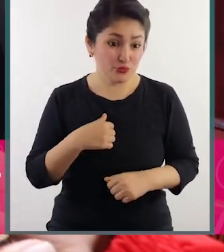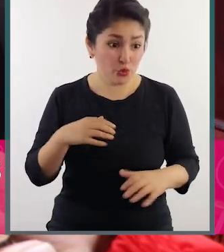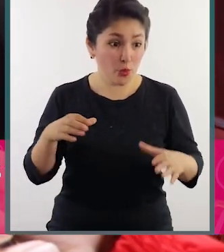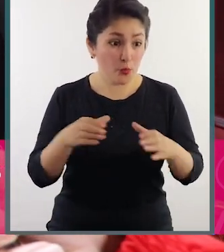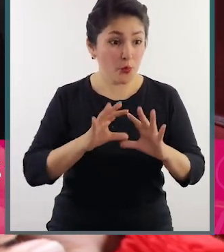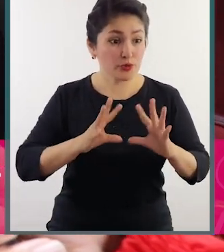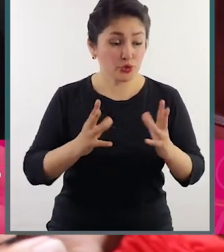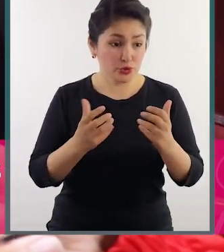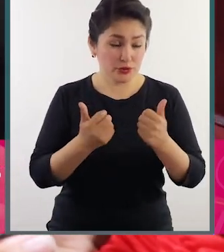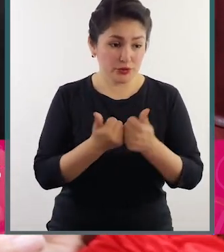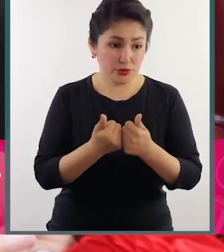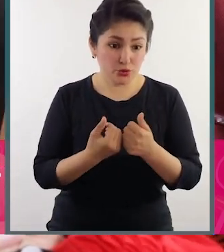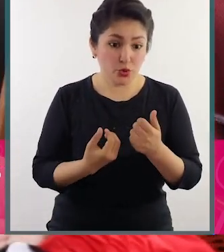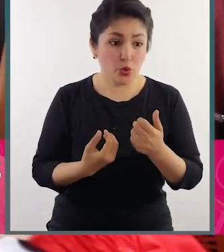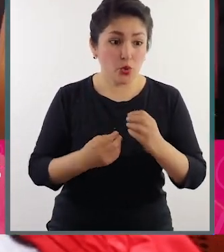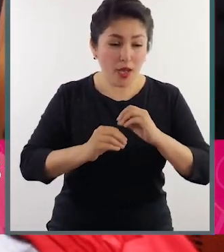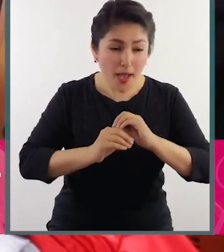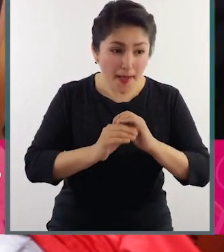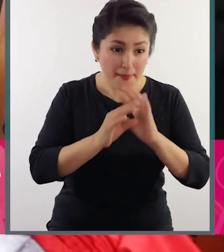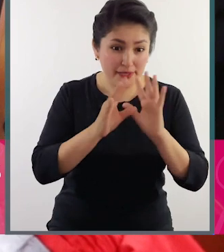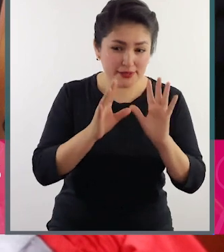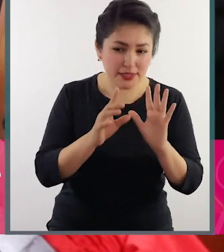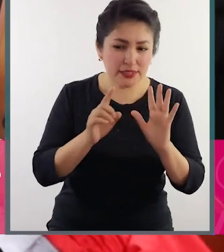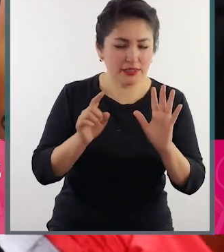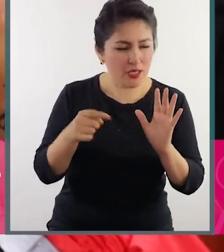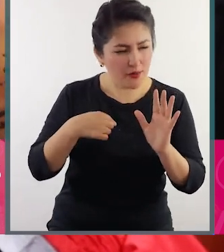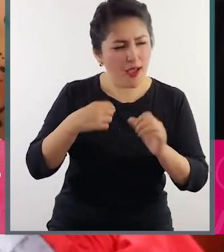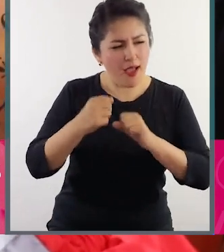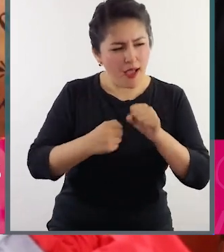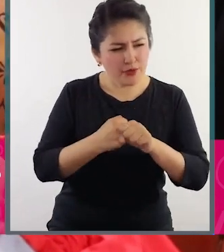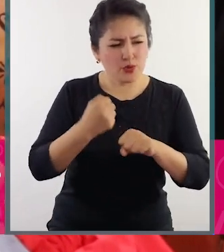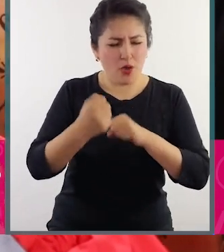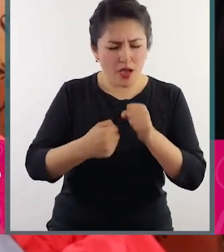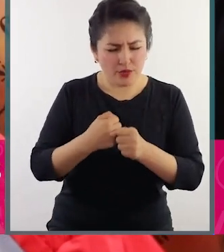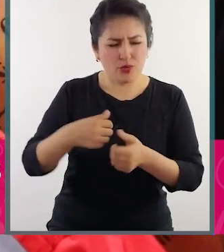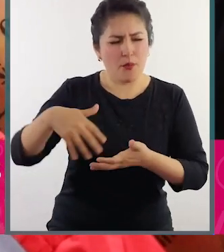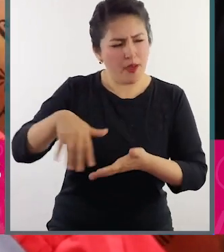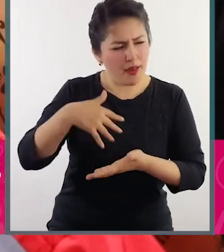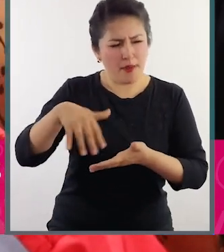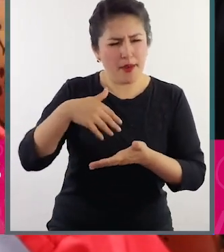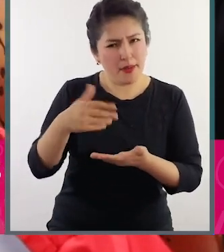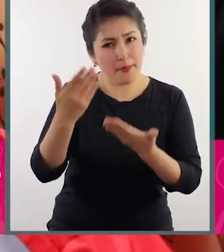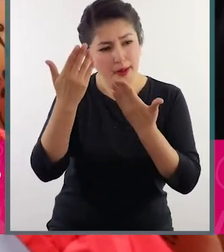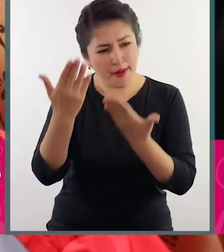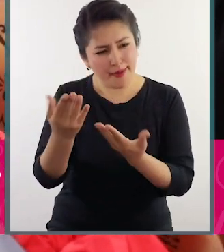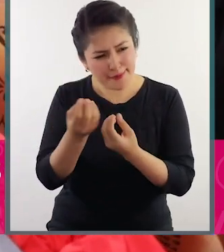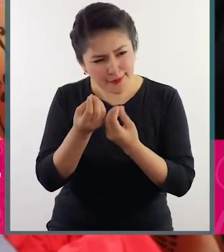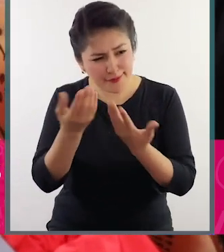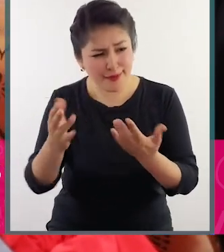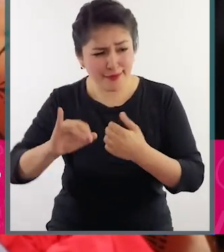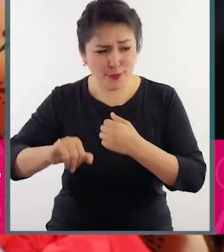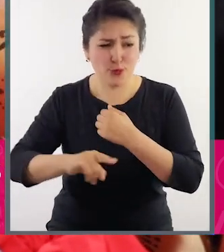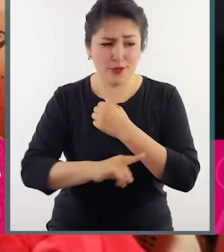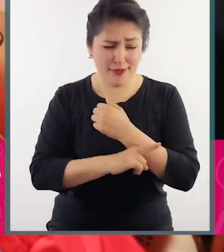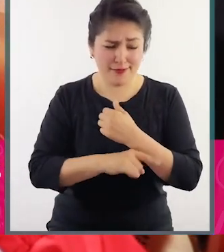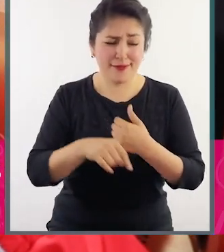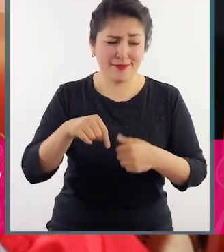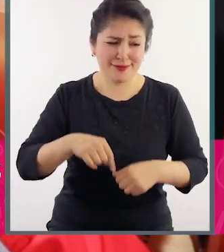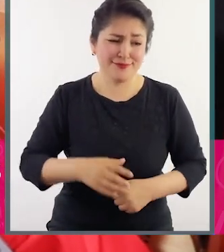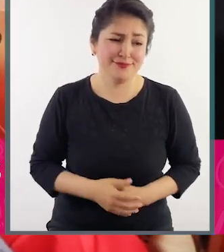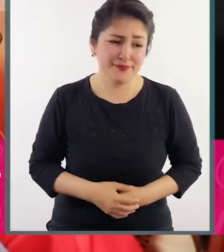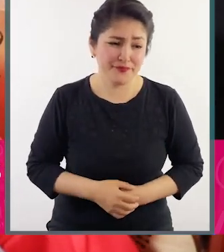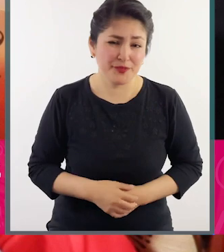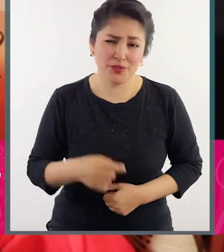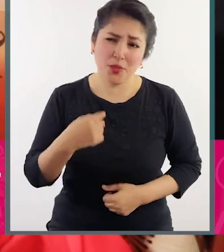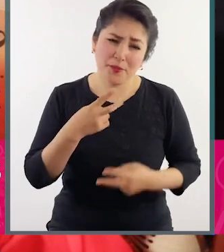de la Asociación Nuevo Amanecer Todas Amazonas y años tras años vamos ya bailando para la Virgencita aquí en la ciudad de Juliaca. Y me